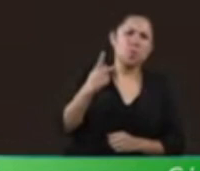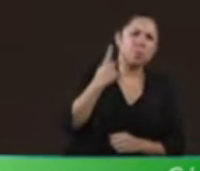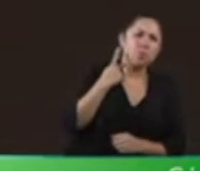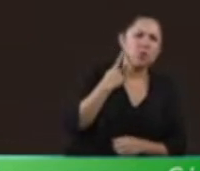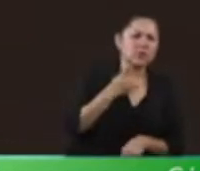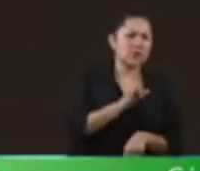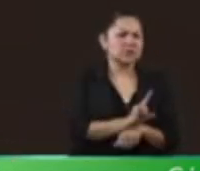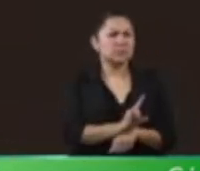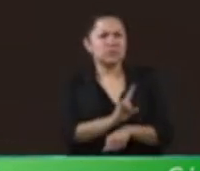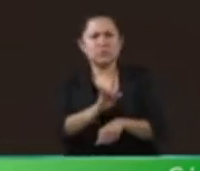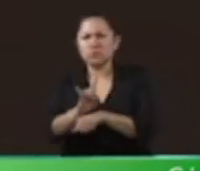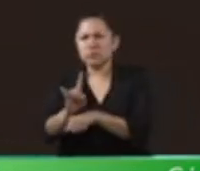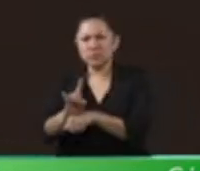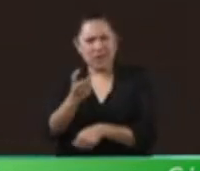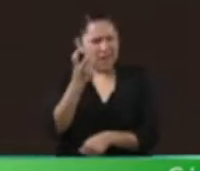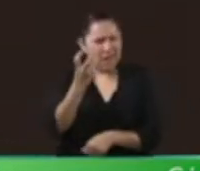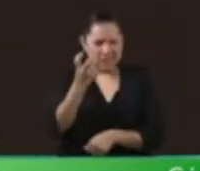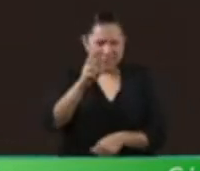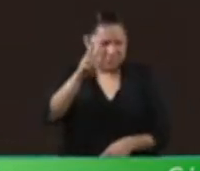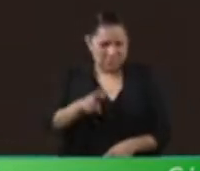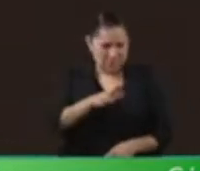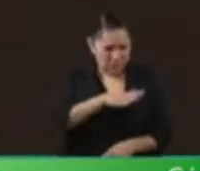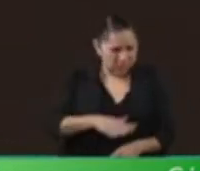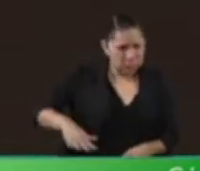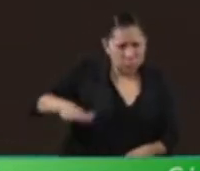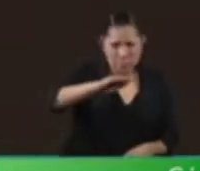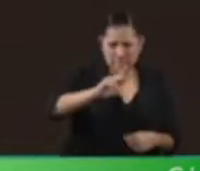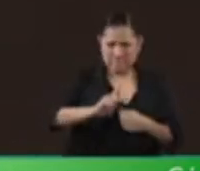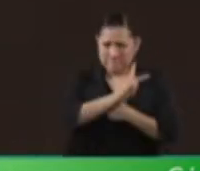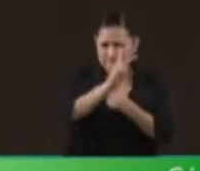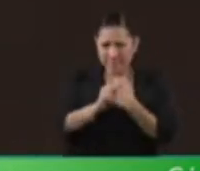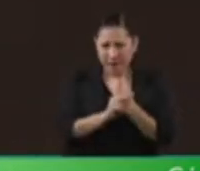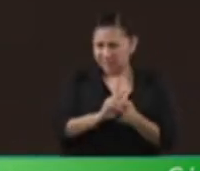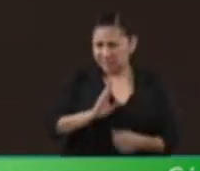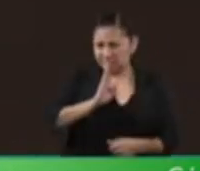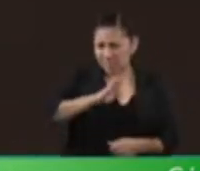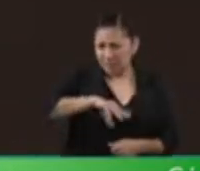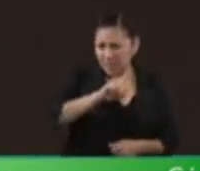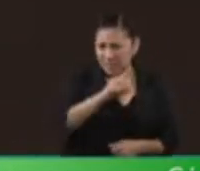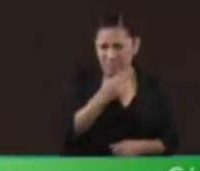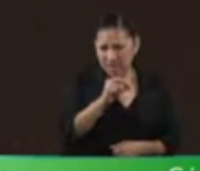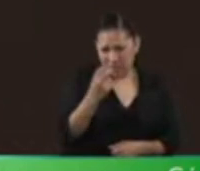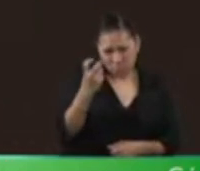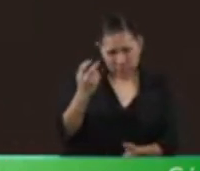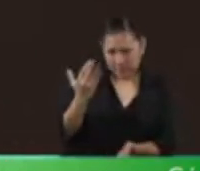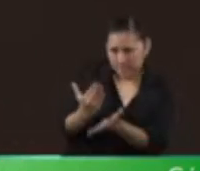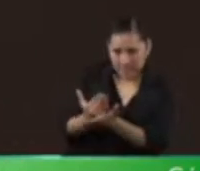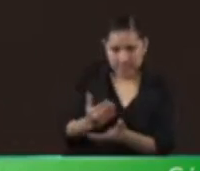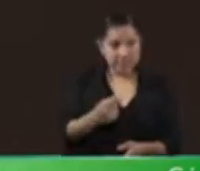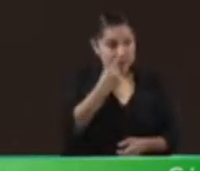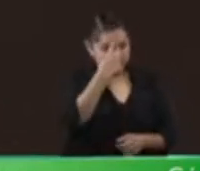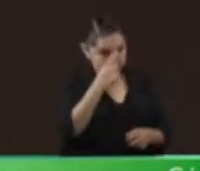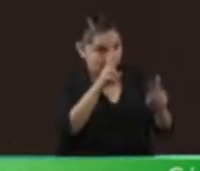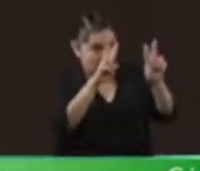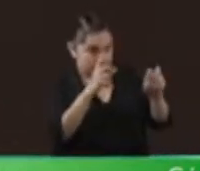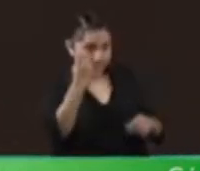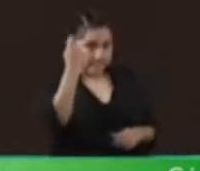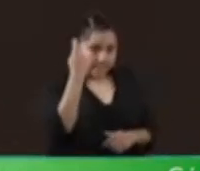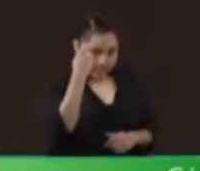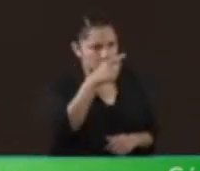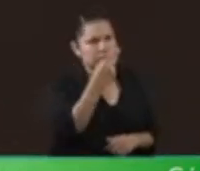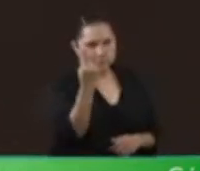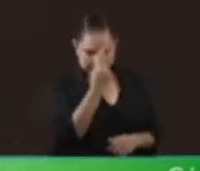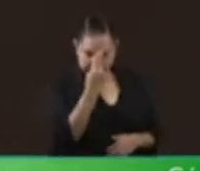ha dañado este país. Una reforma de pensiones es necesaria y urgente. ¿A